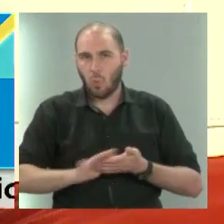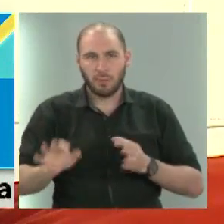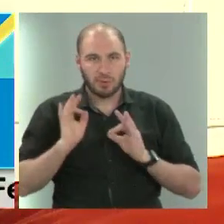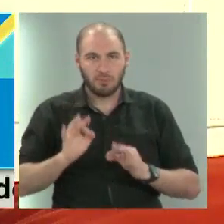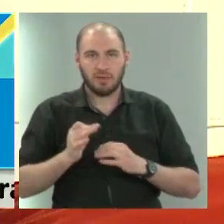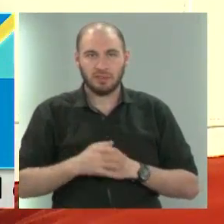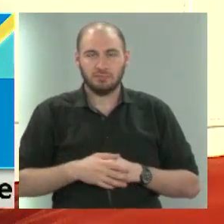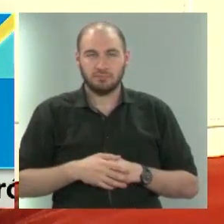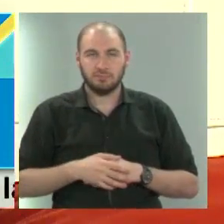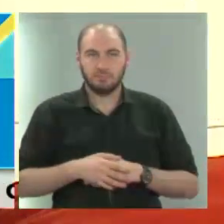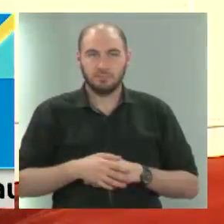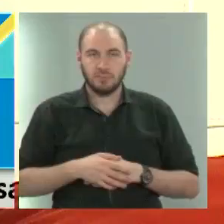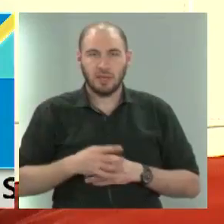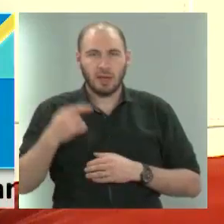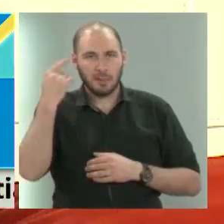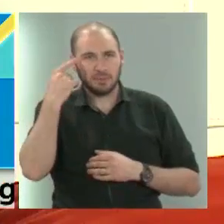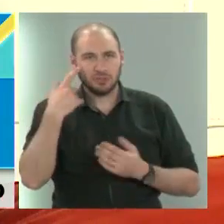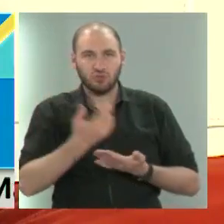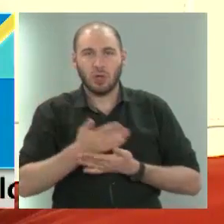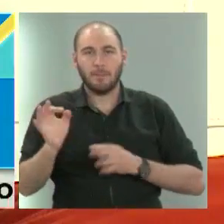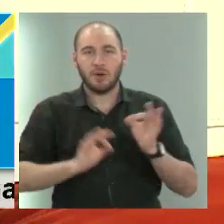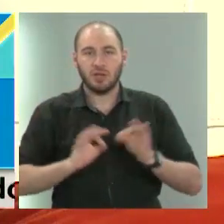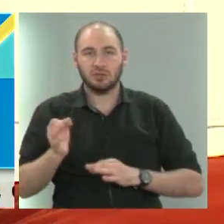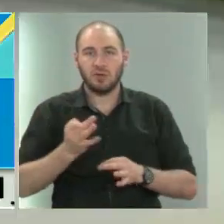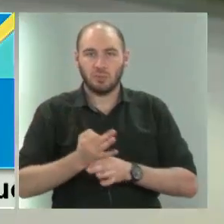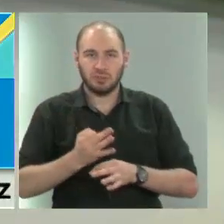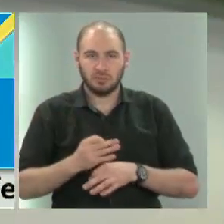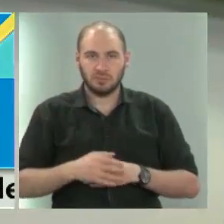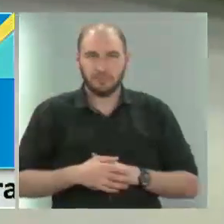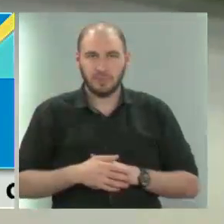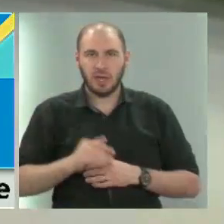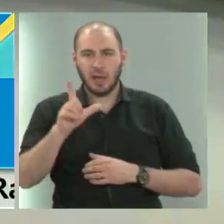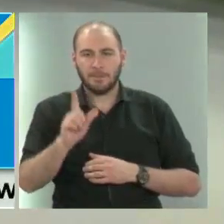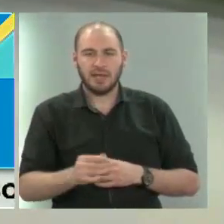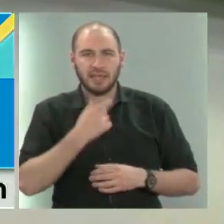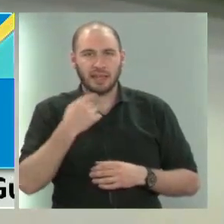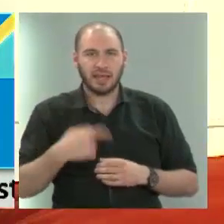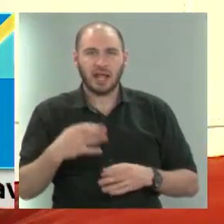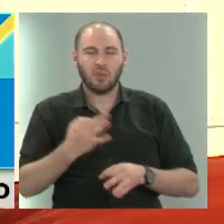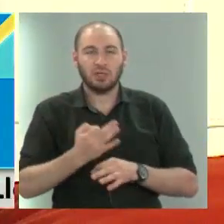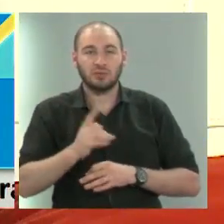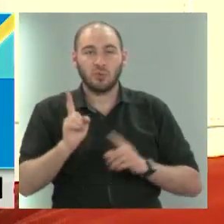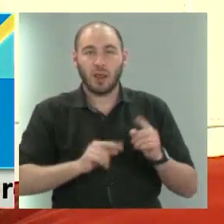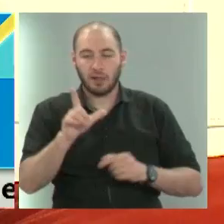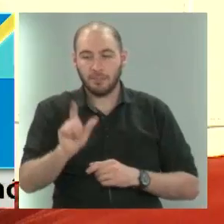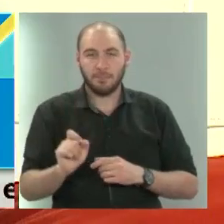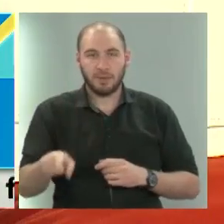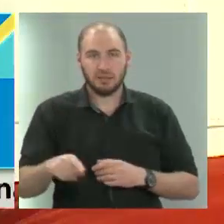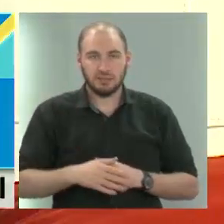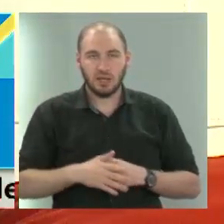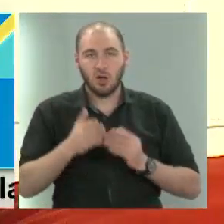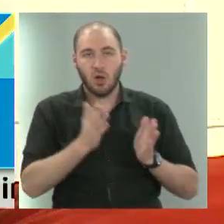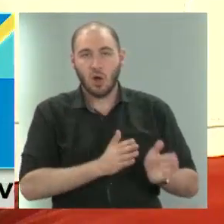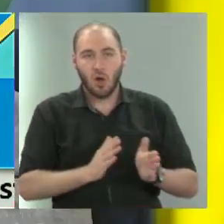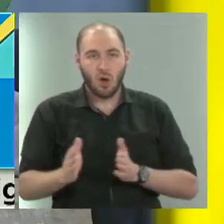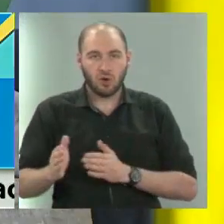esto de tener, de pensar entre todos un proyecto educativo, ¿no? ¿Qué país queremos y qué educación queremos, ¿no?, para ese país? Bien. Para ordenar